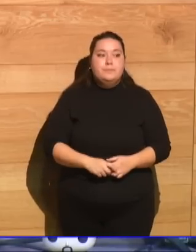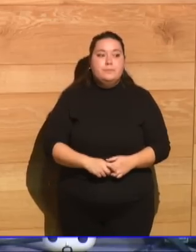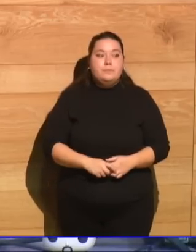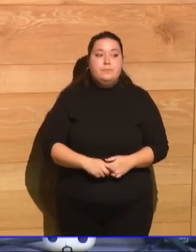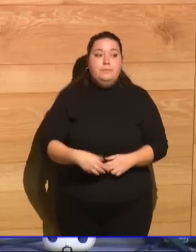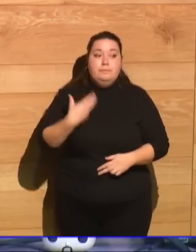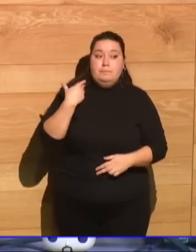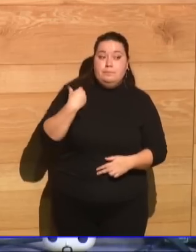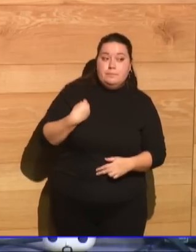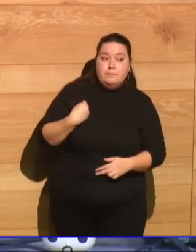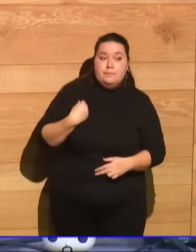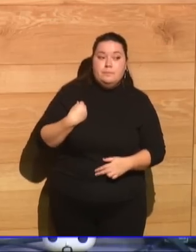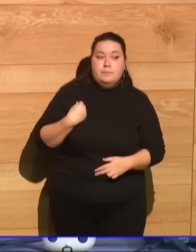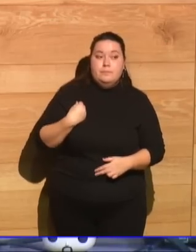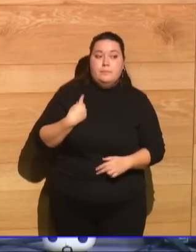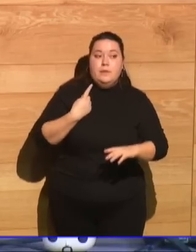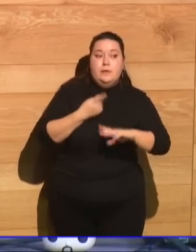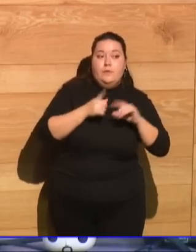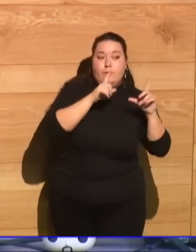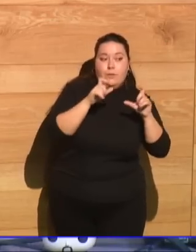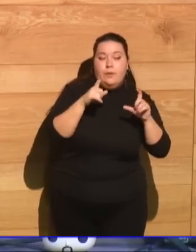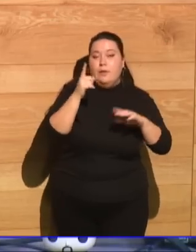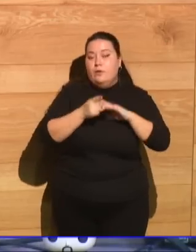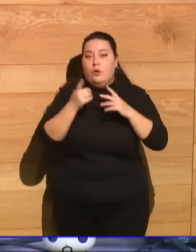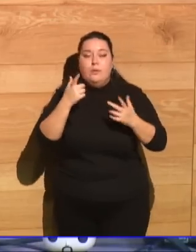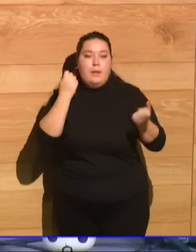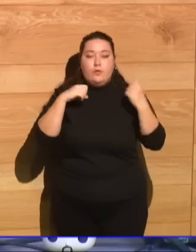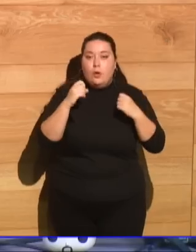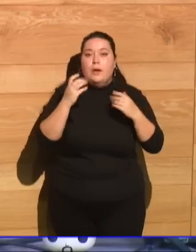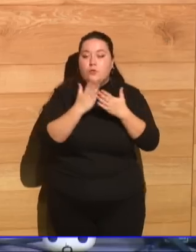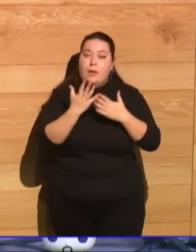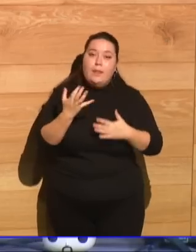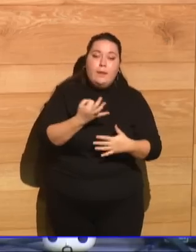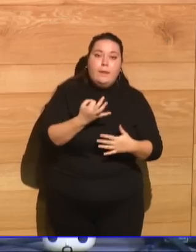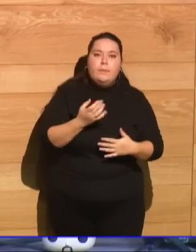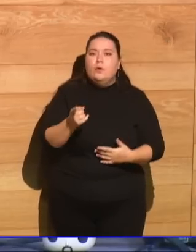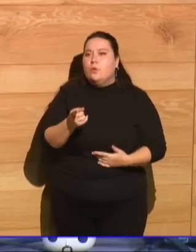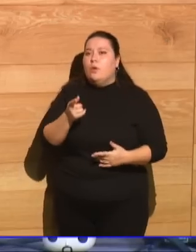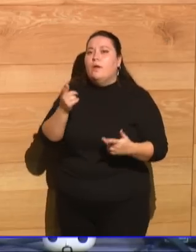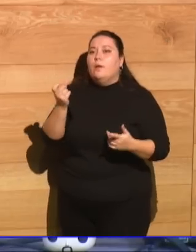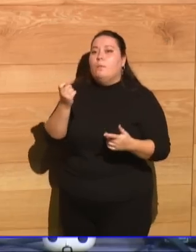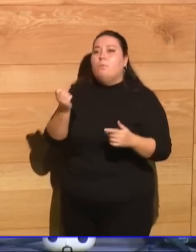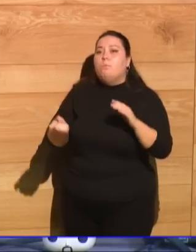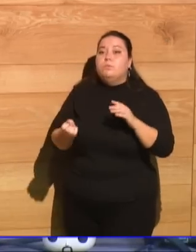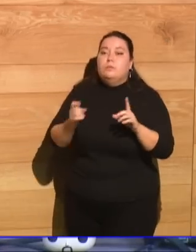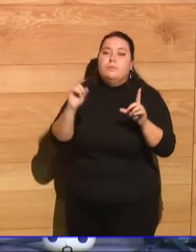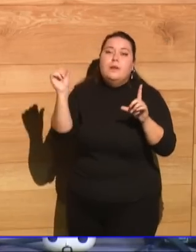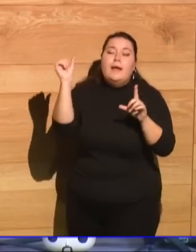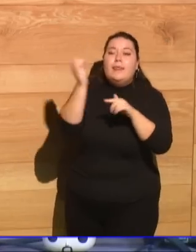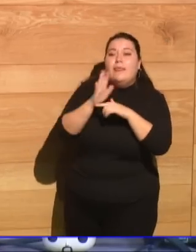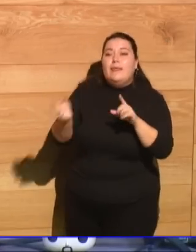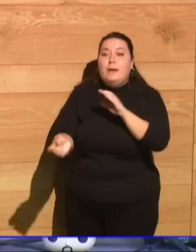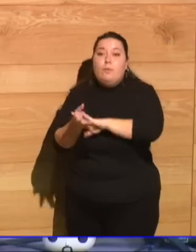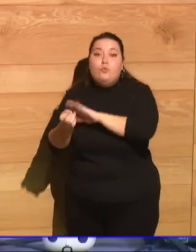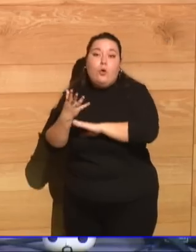igual que para director de fotografía, director, actor, etcétera, hay que estudiar, ¿se puede estudiar productor de cine? ¿Hay una manera